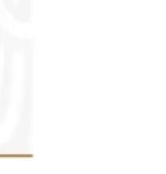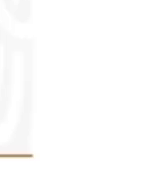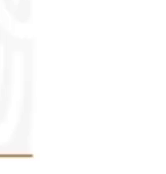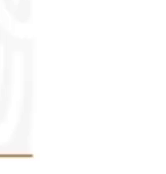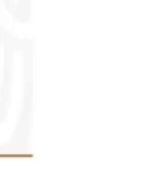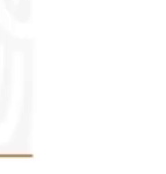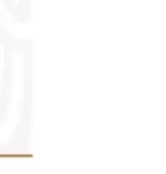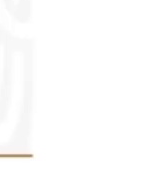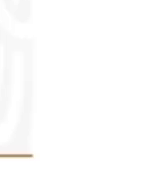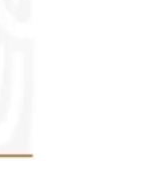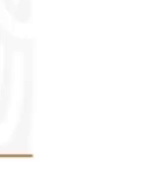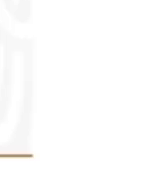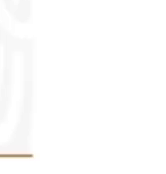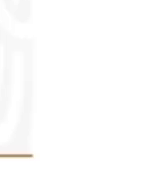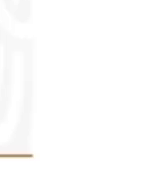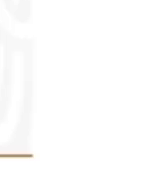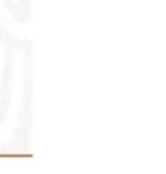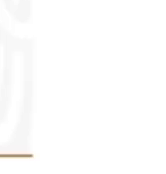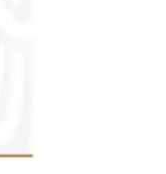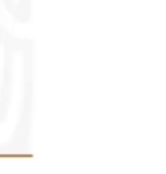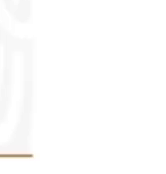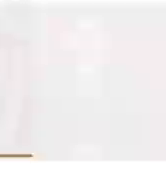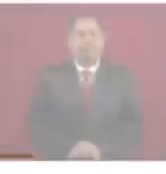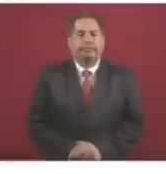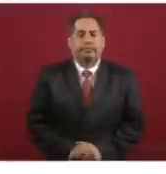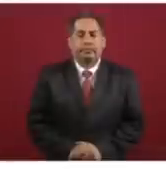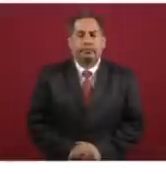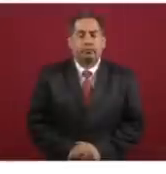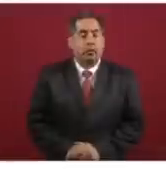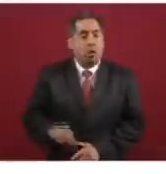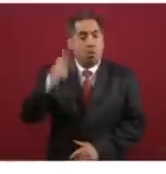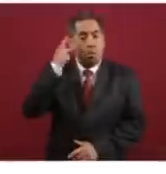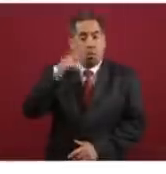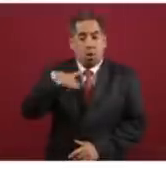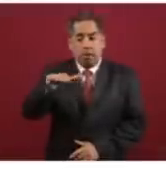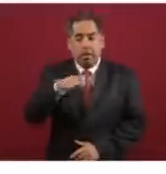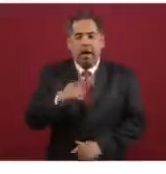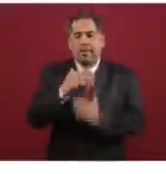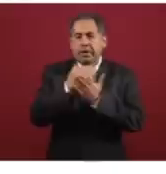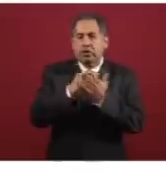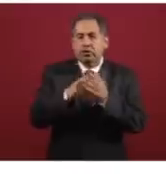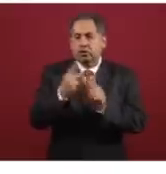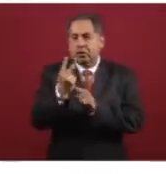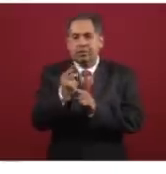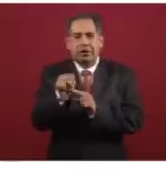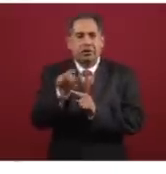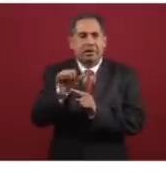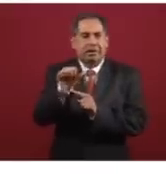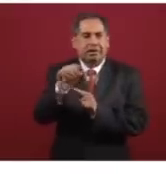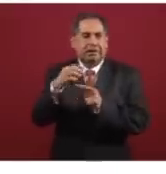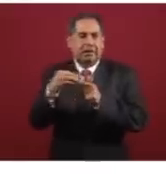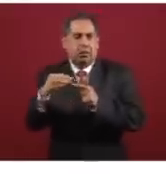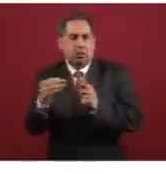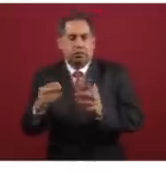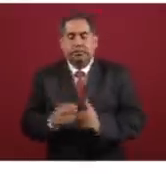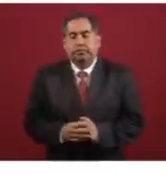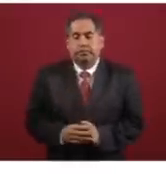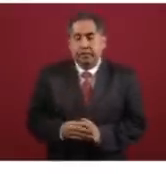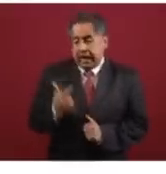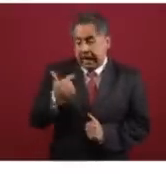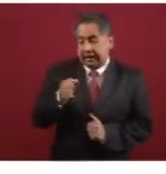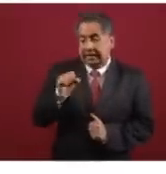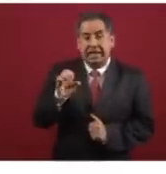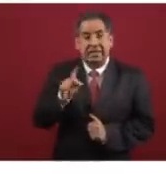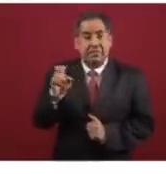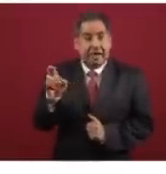Santiago Mihuatán, Puebla, con un precio de 7.45 por litro y un margen de 2 pesos 16 centavos por litro. Gas Express